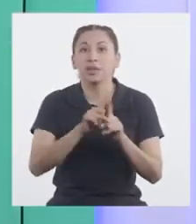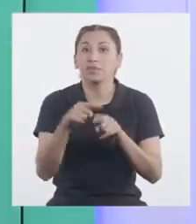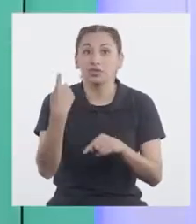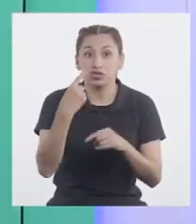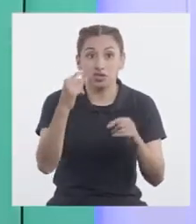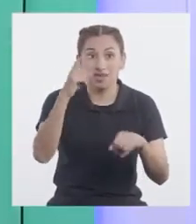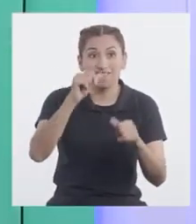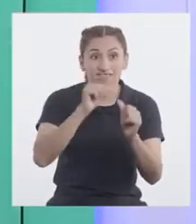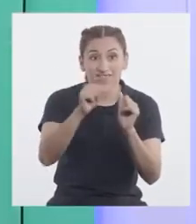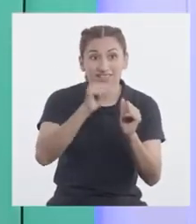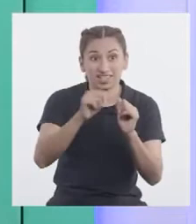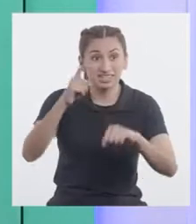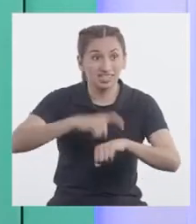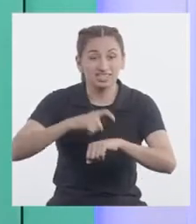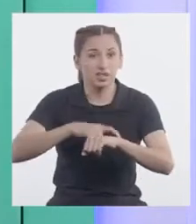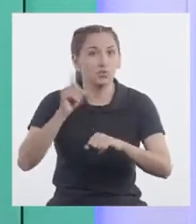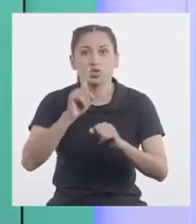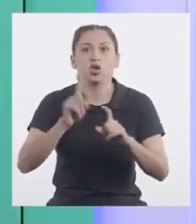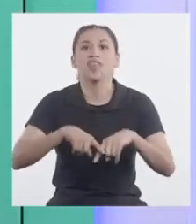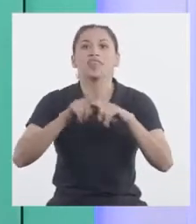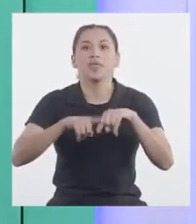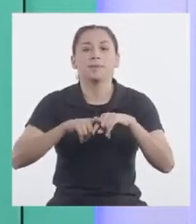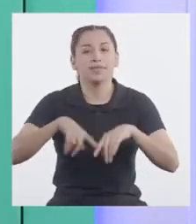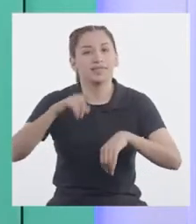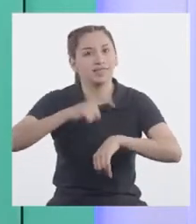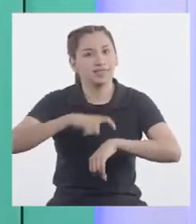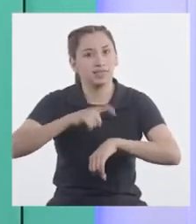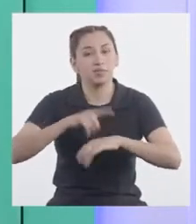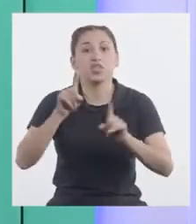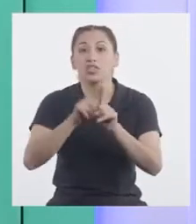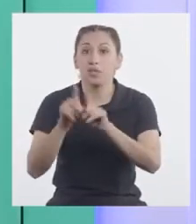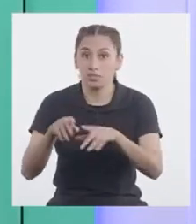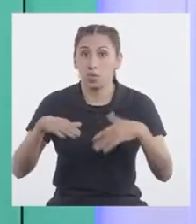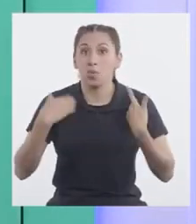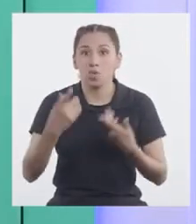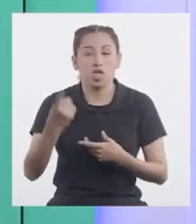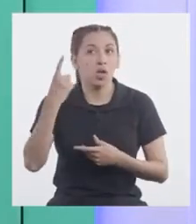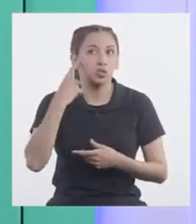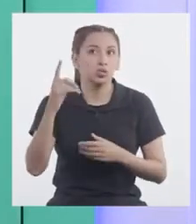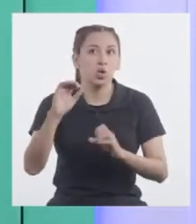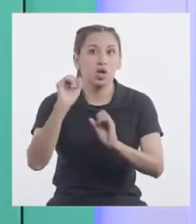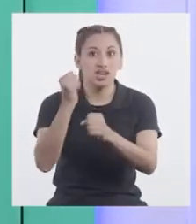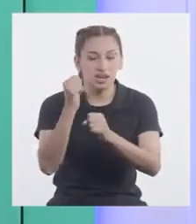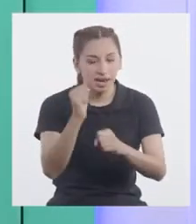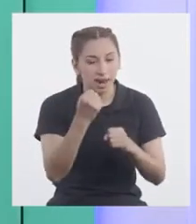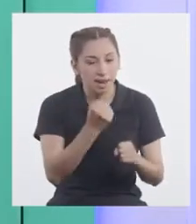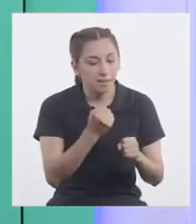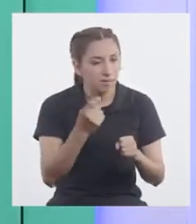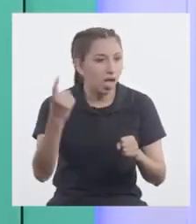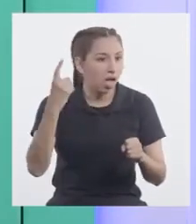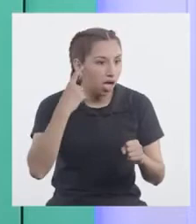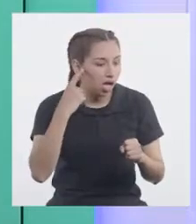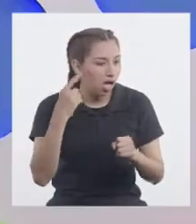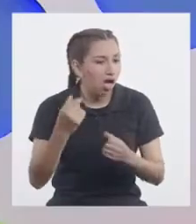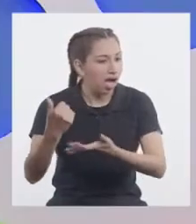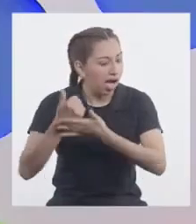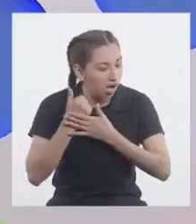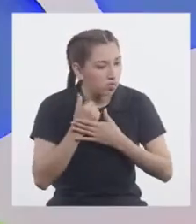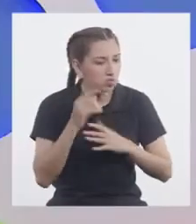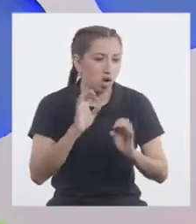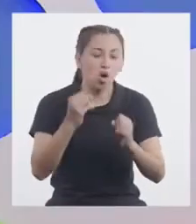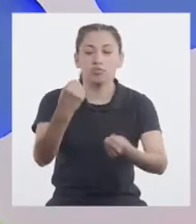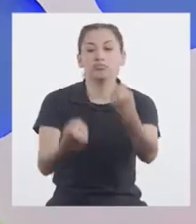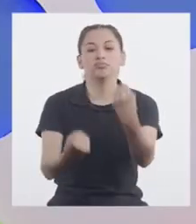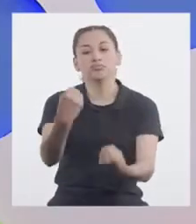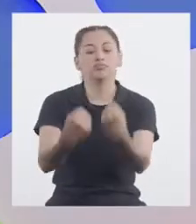solo nos referimos a fechas o tiempos, sino a circunstancias. También puede escucharlo cuando esté limpiando su cuarto,